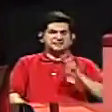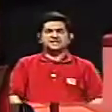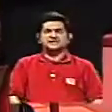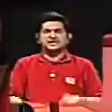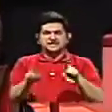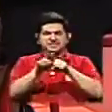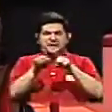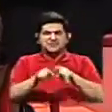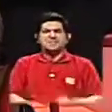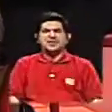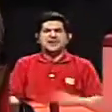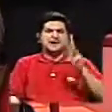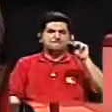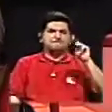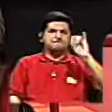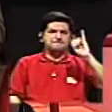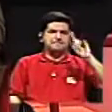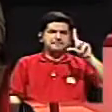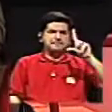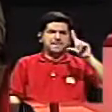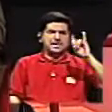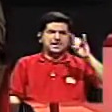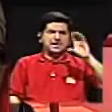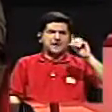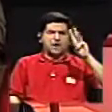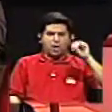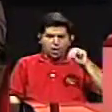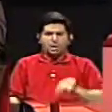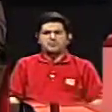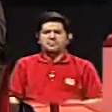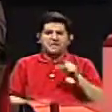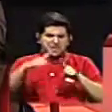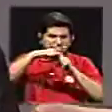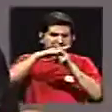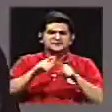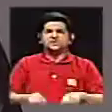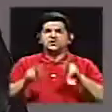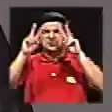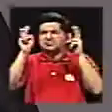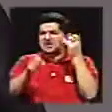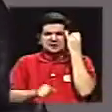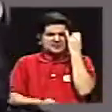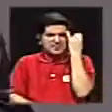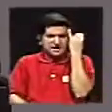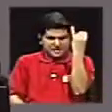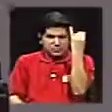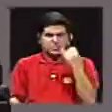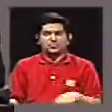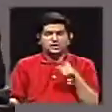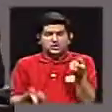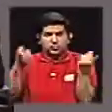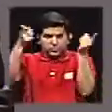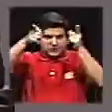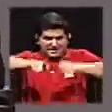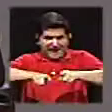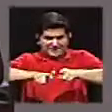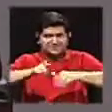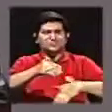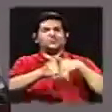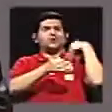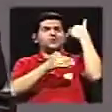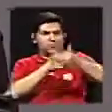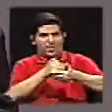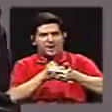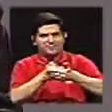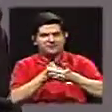Millicon, entonces no es un tema ideológico, pero que en este caso, posteriormente a